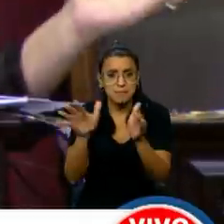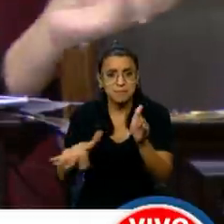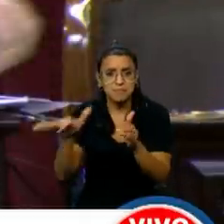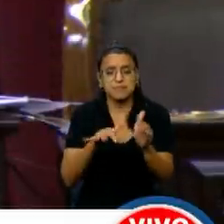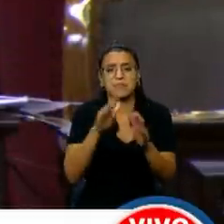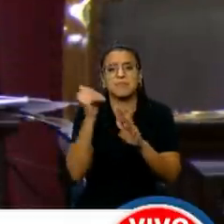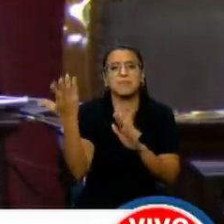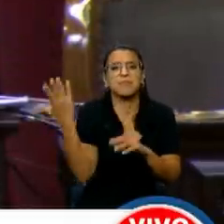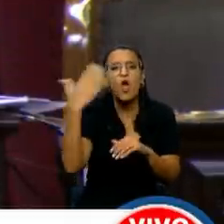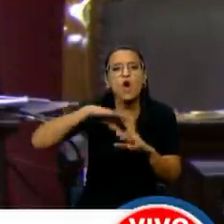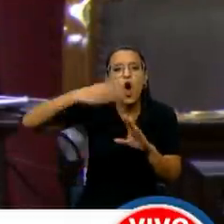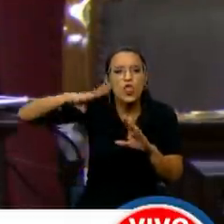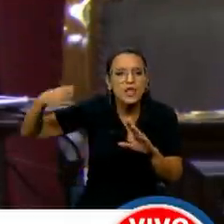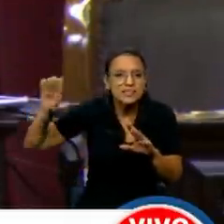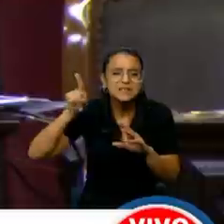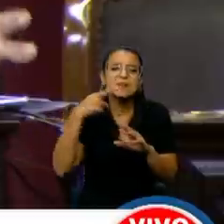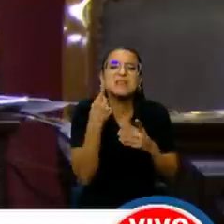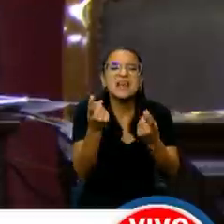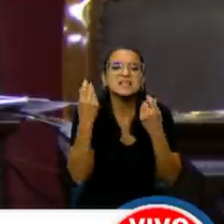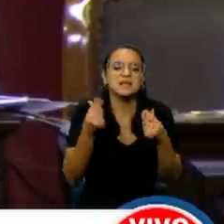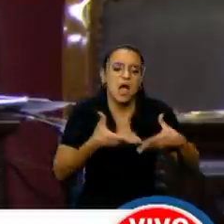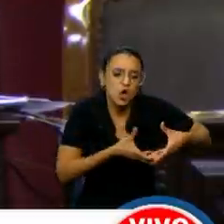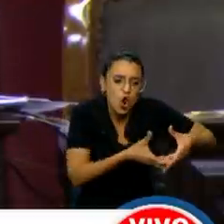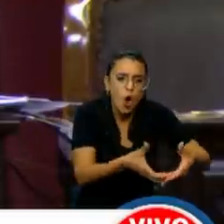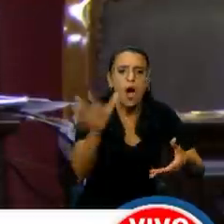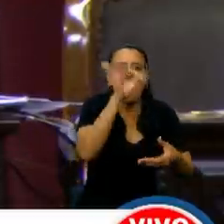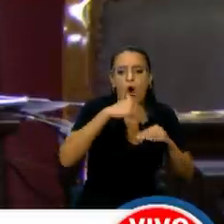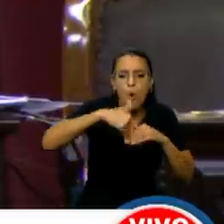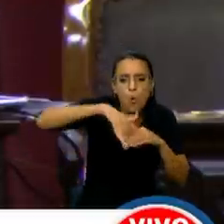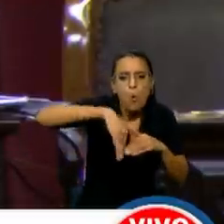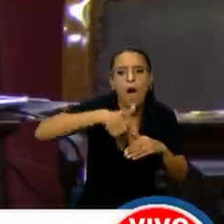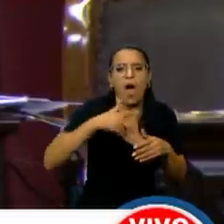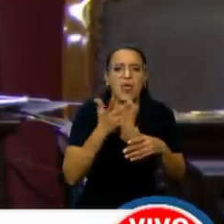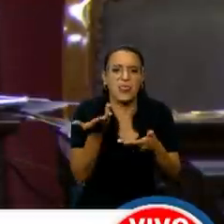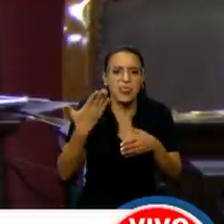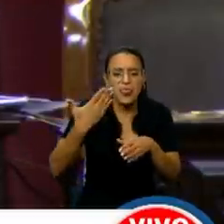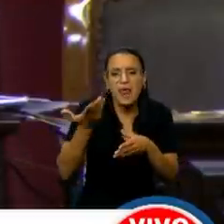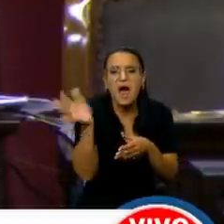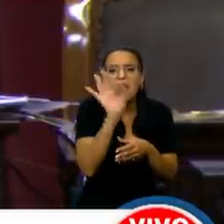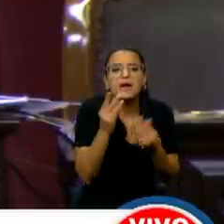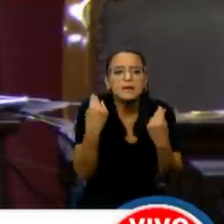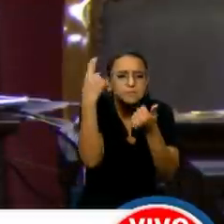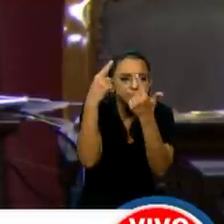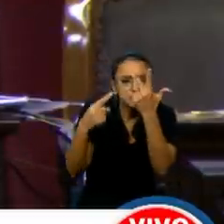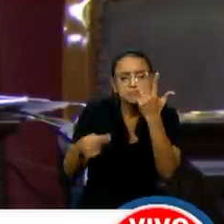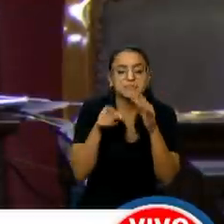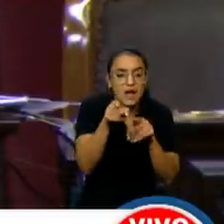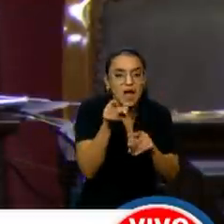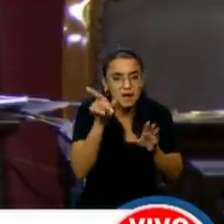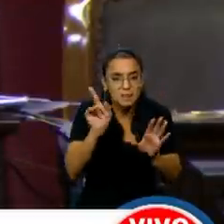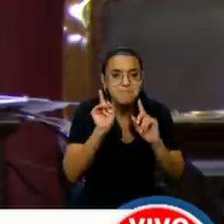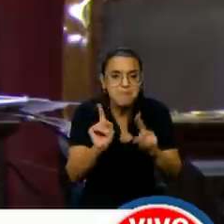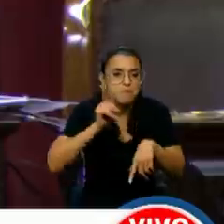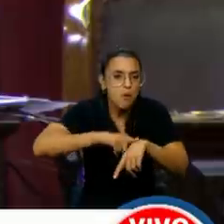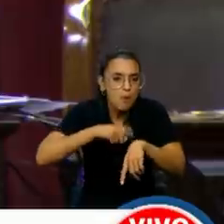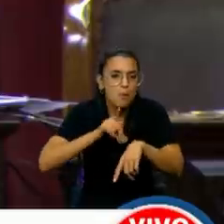la precordillera que precisen precisión una cloaca una cuadra de pavimento y esto es lo que se trae a la